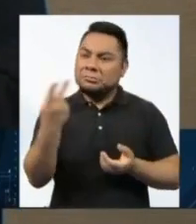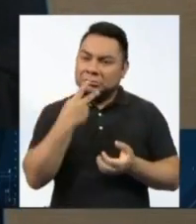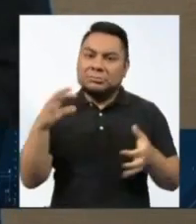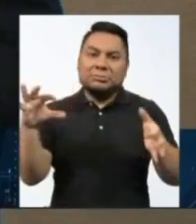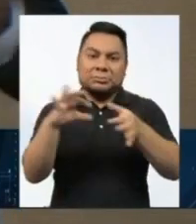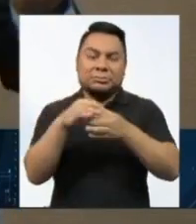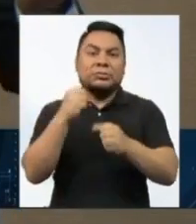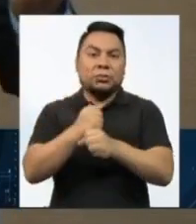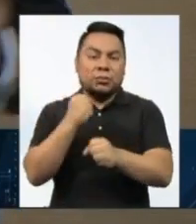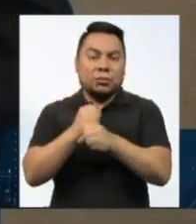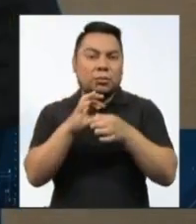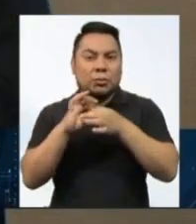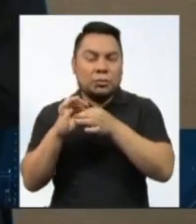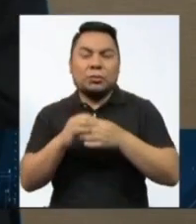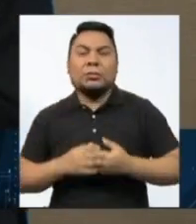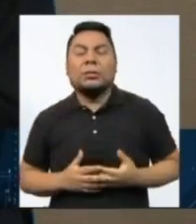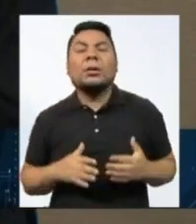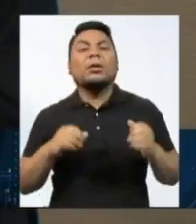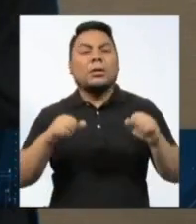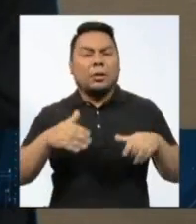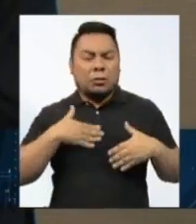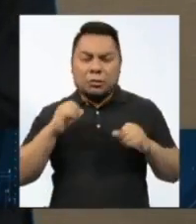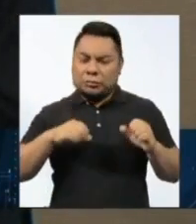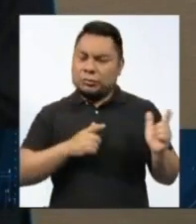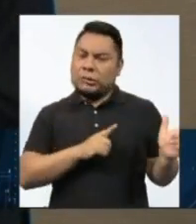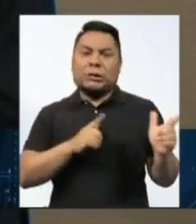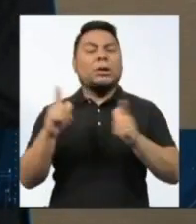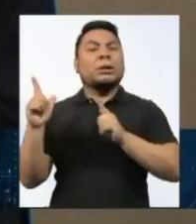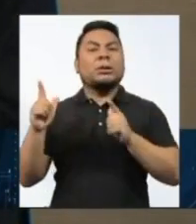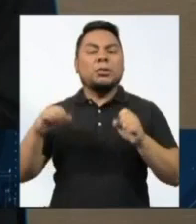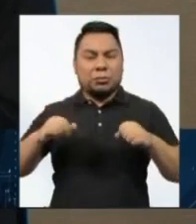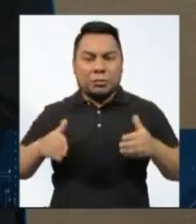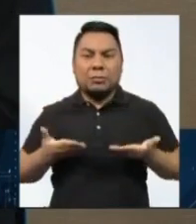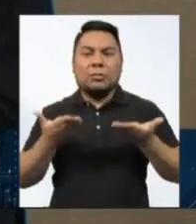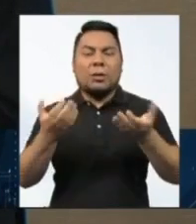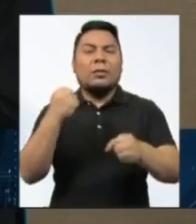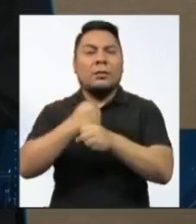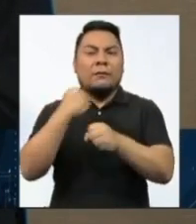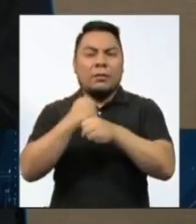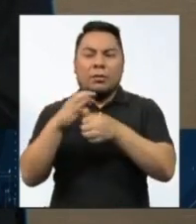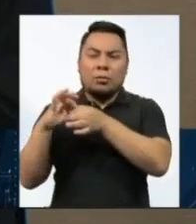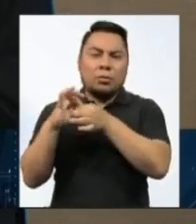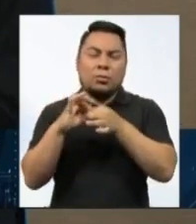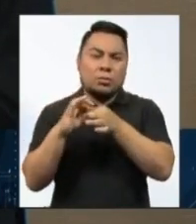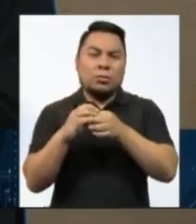yo totalmente dispuestos a trabajar estrechamente